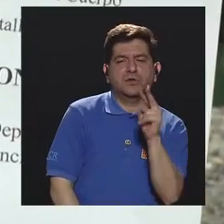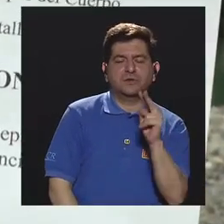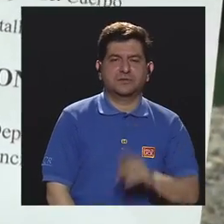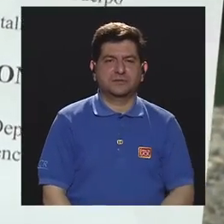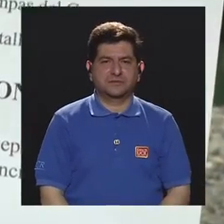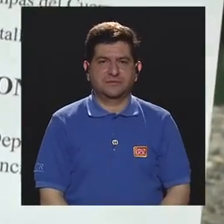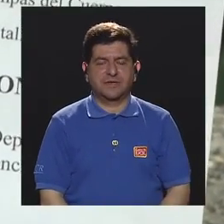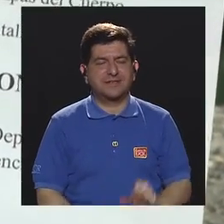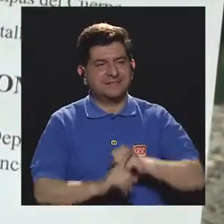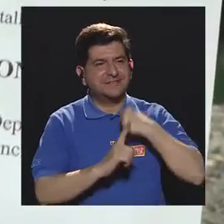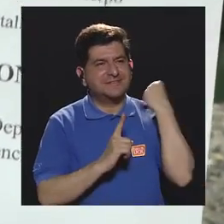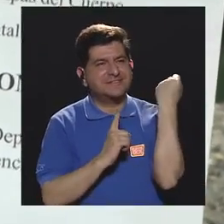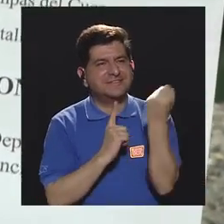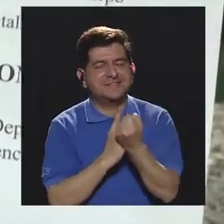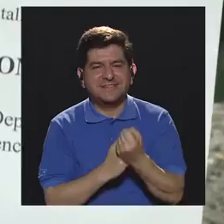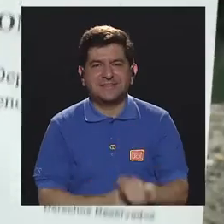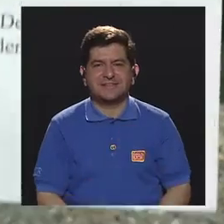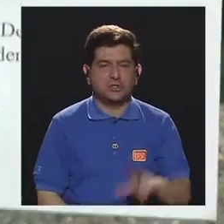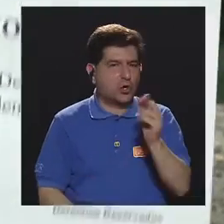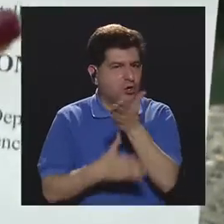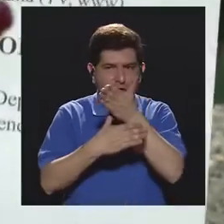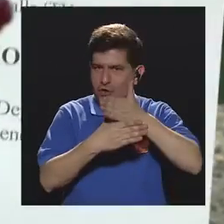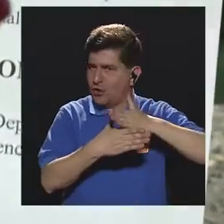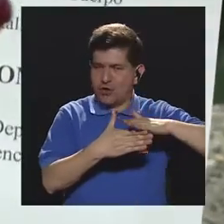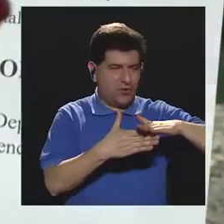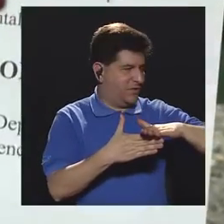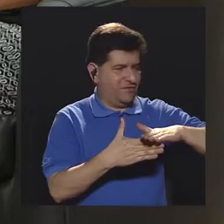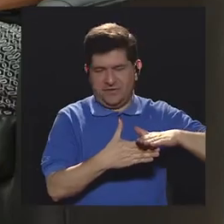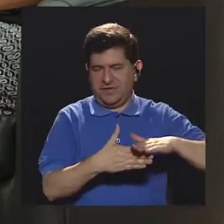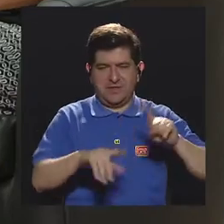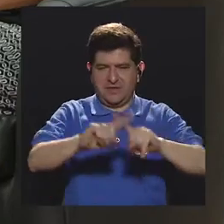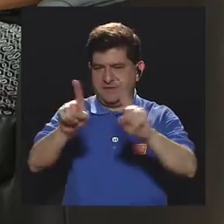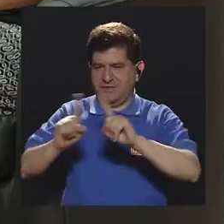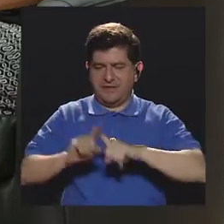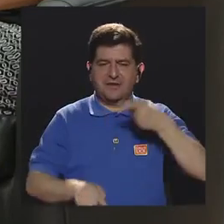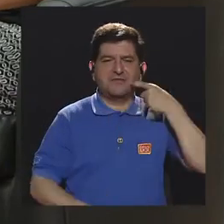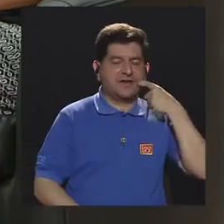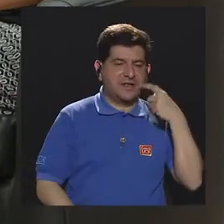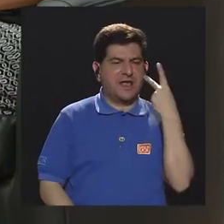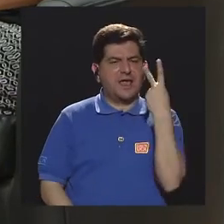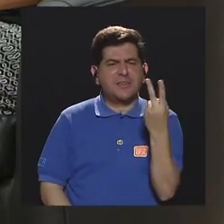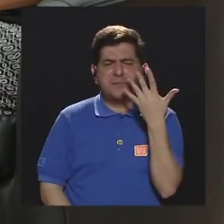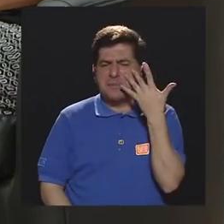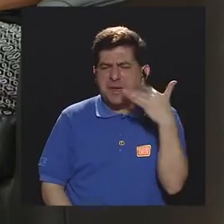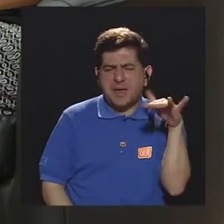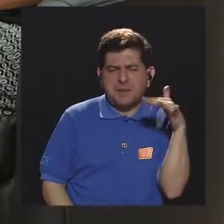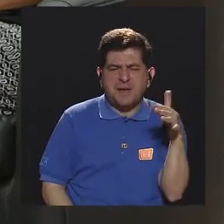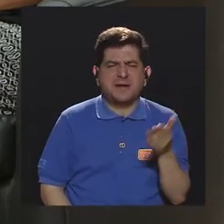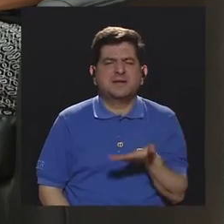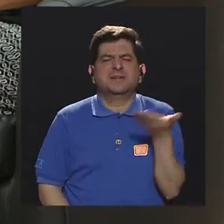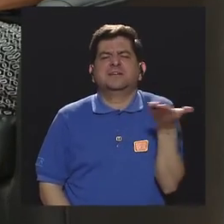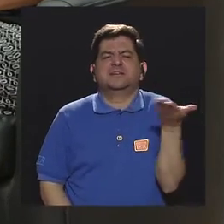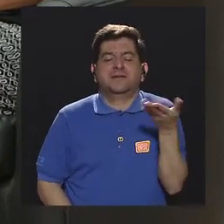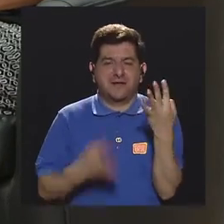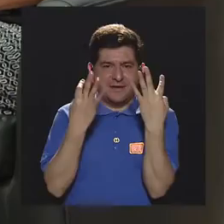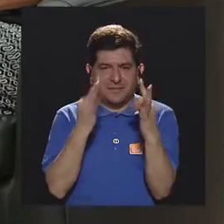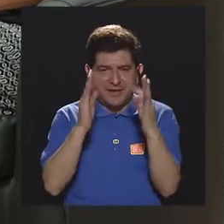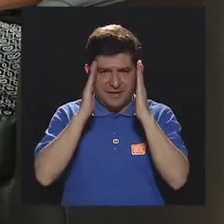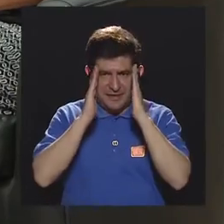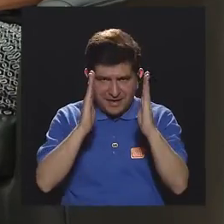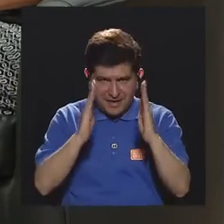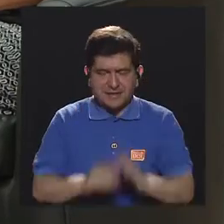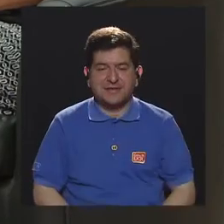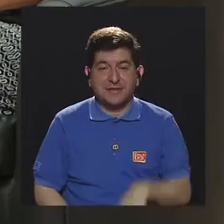visto que aquí el asunto es no dividir las adicciones. Otra vez, es ver en qué se parecen para tratar